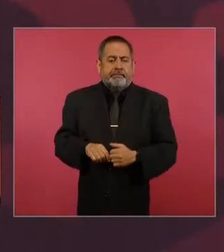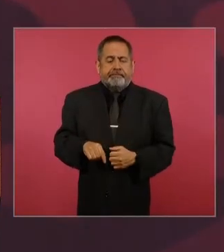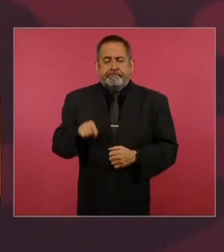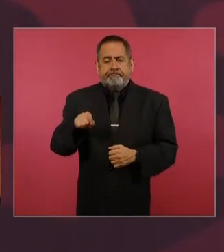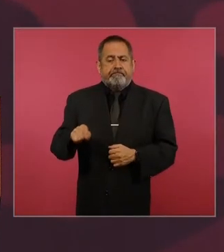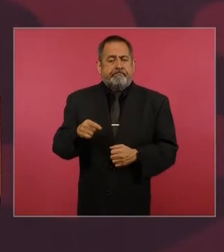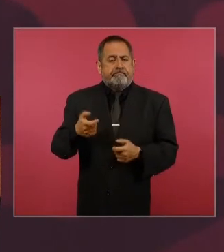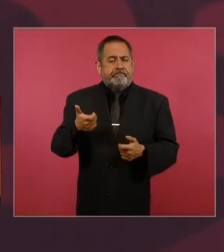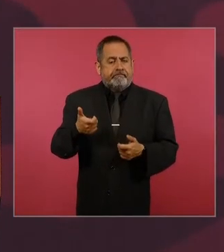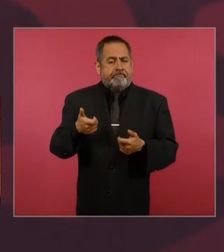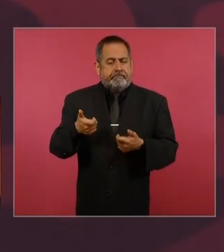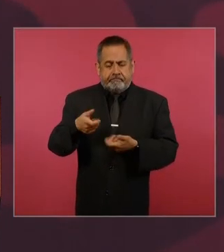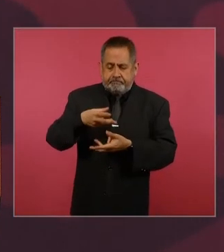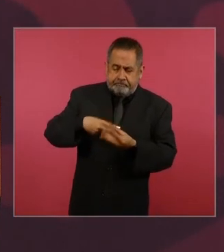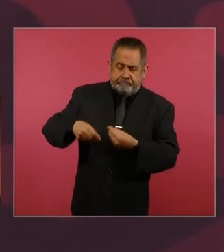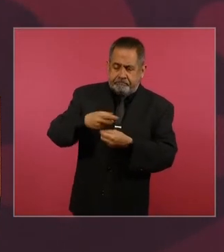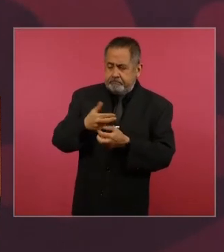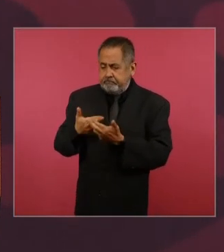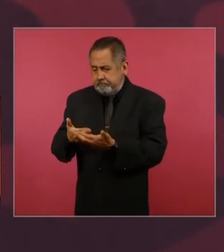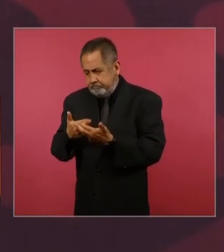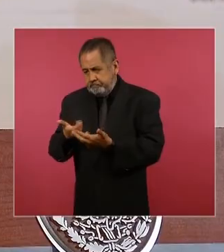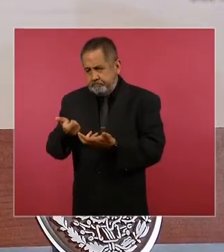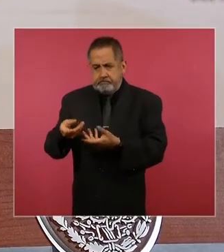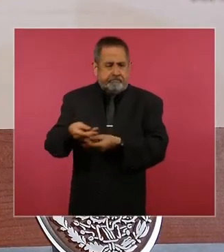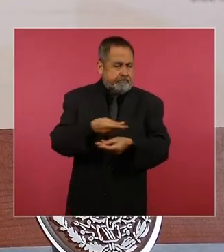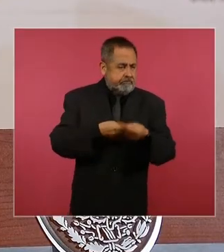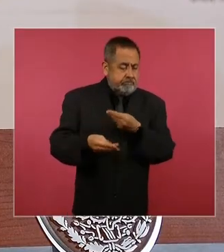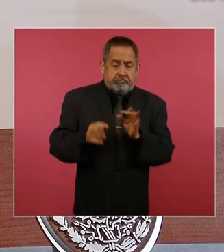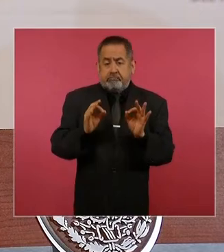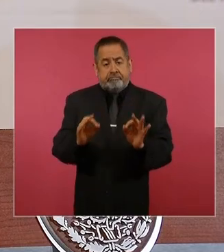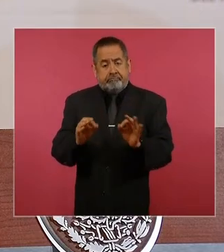genera, produce riqueza y